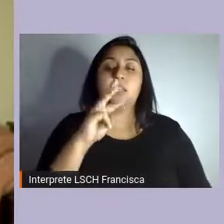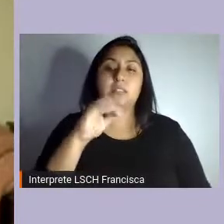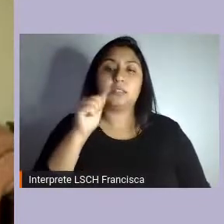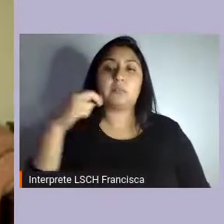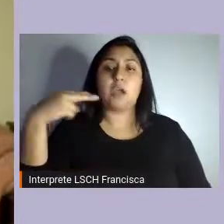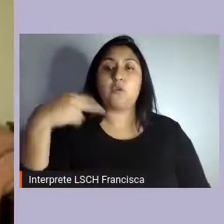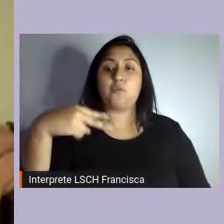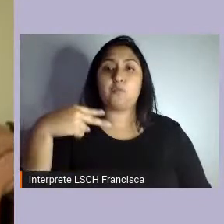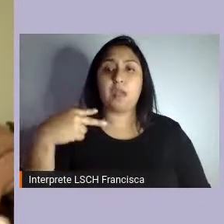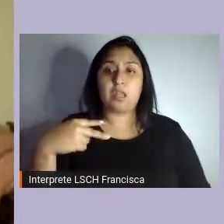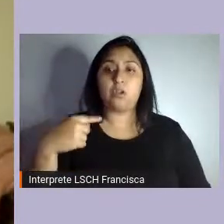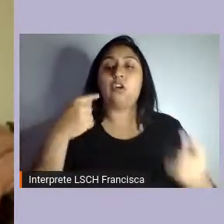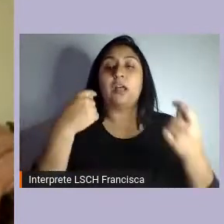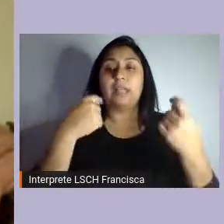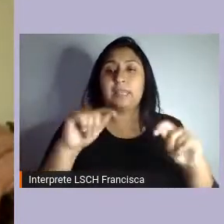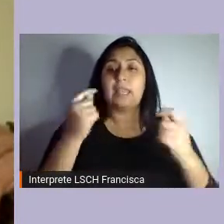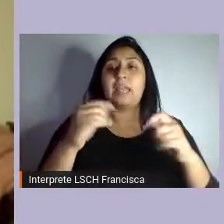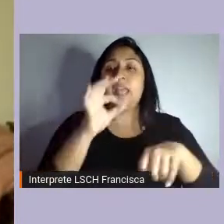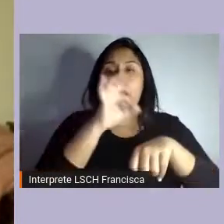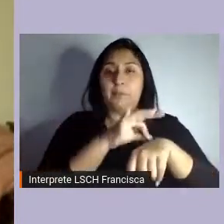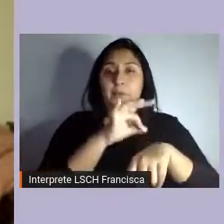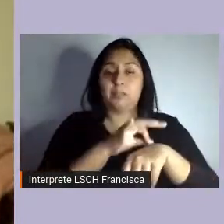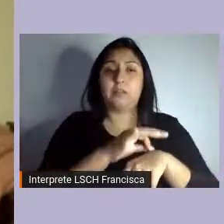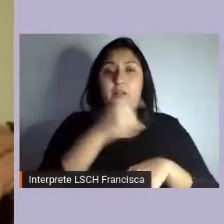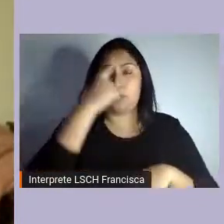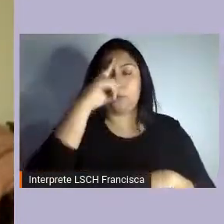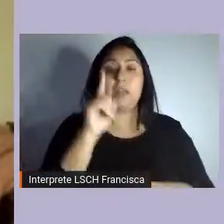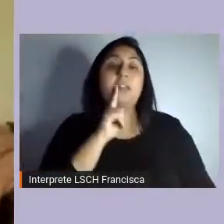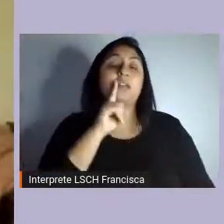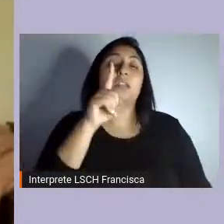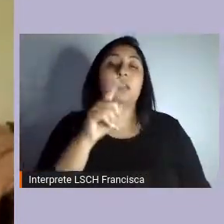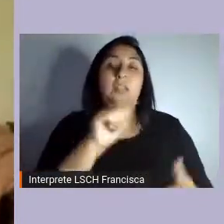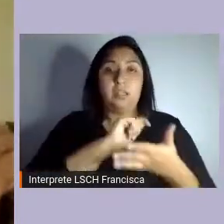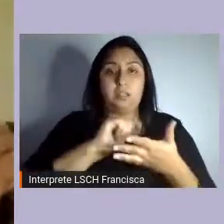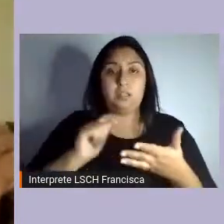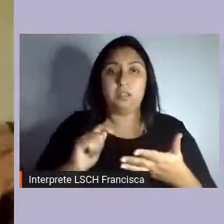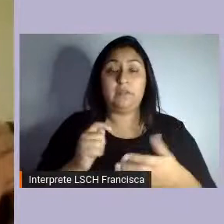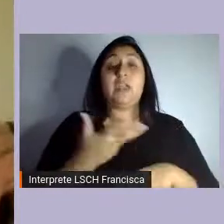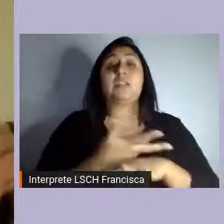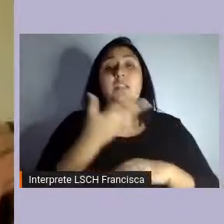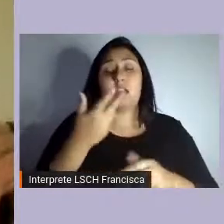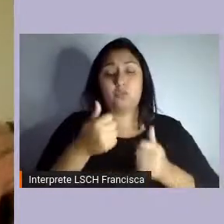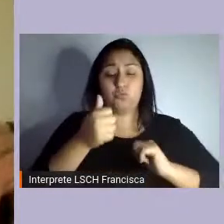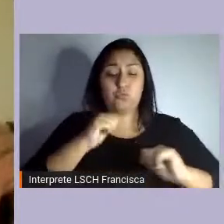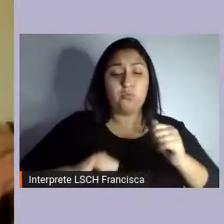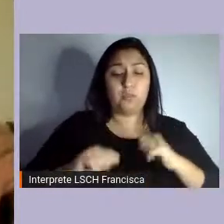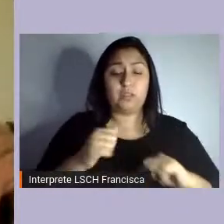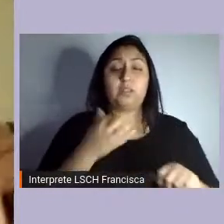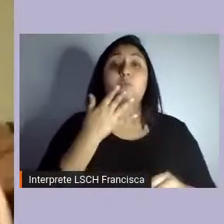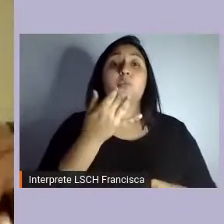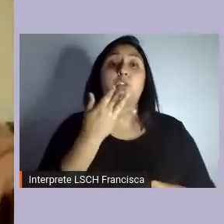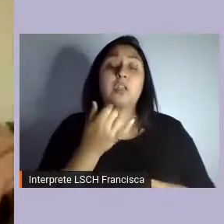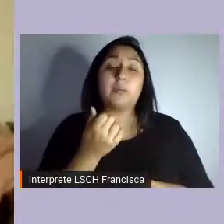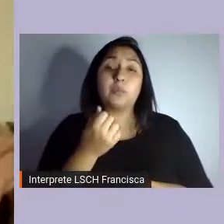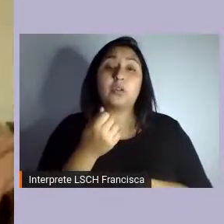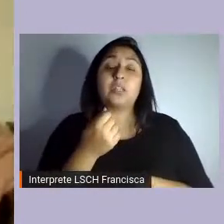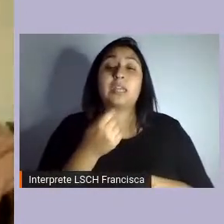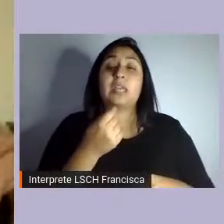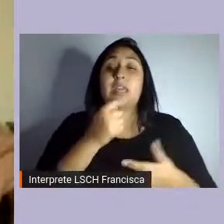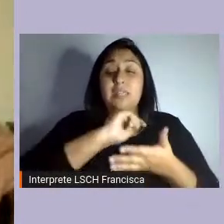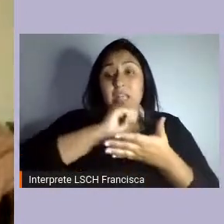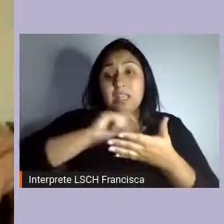sufrimiento. Ella dice, el sufrimiento, ¿por qué le viene? Porque está escribiendo la décima, recuperando una infancia